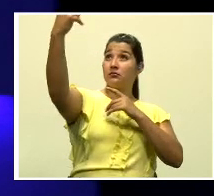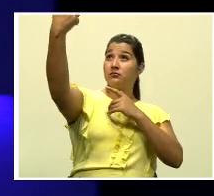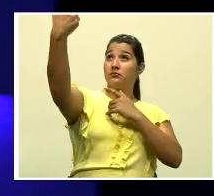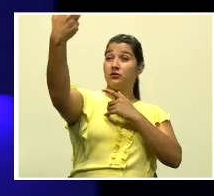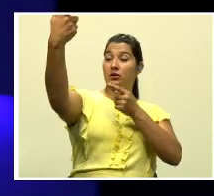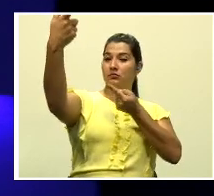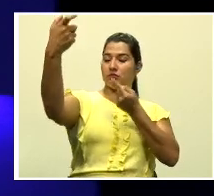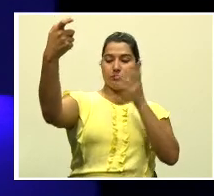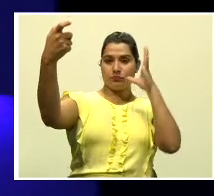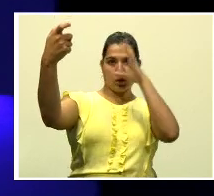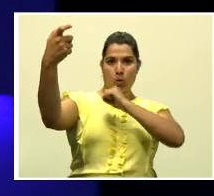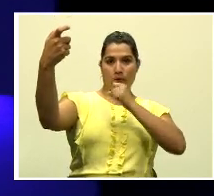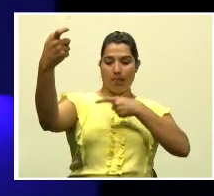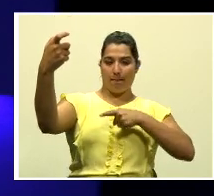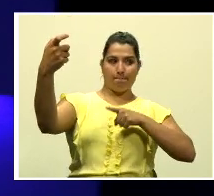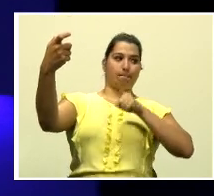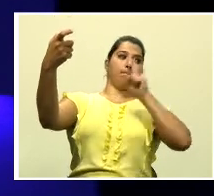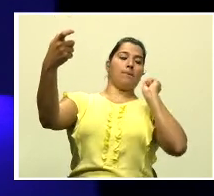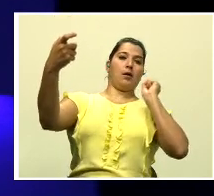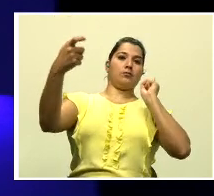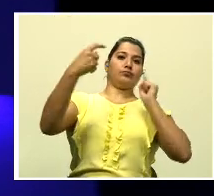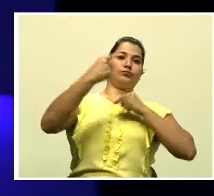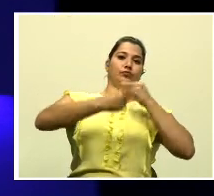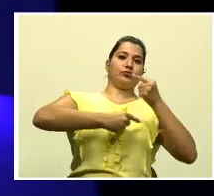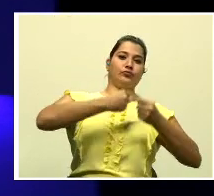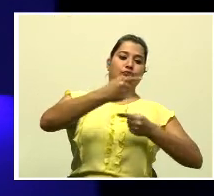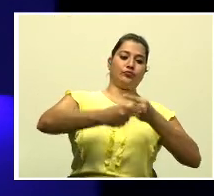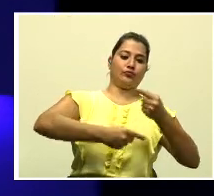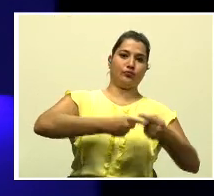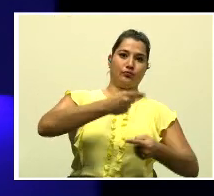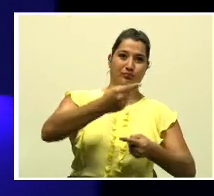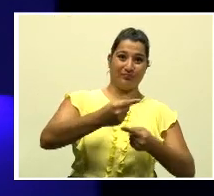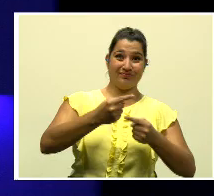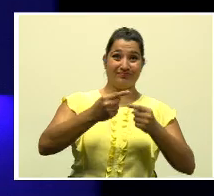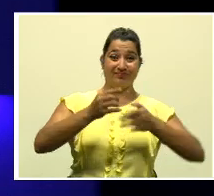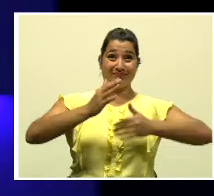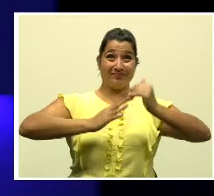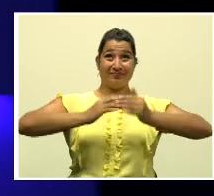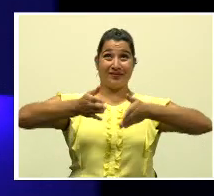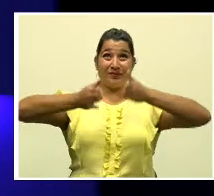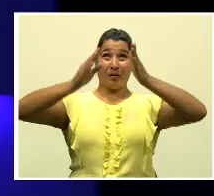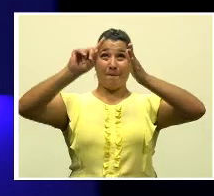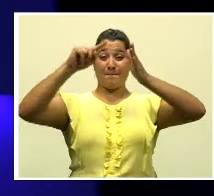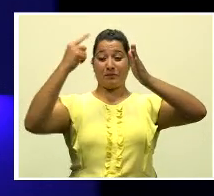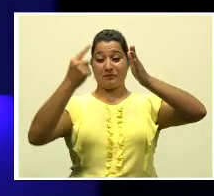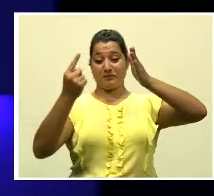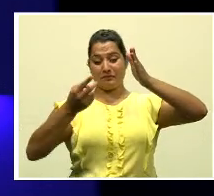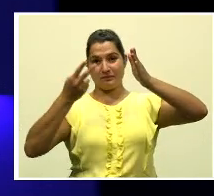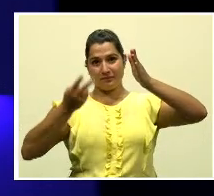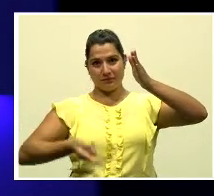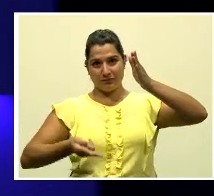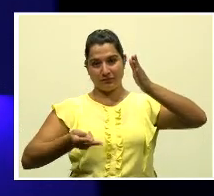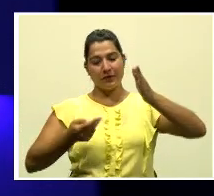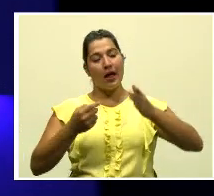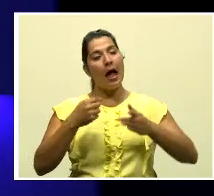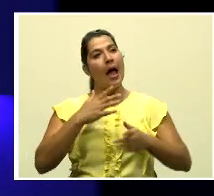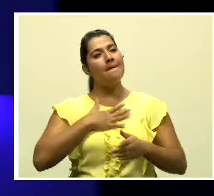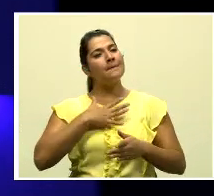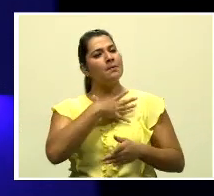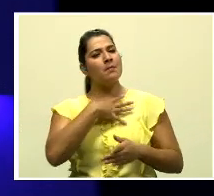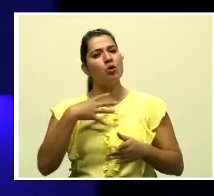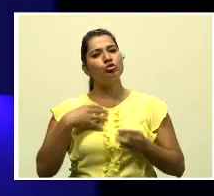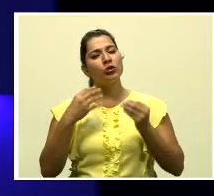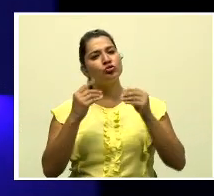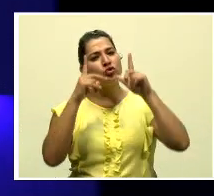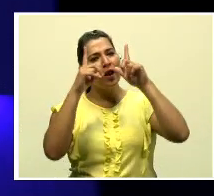Una de las técnicas de la fotografía que a mí como espectador más me conmueve es la fotografía en blanco y negro.